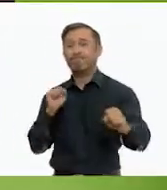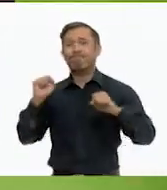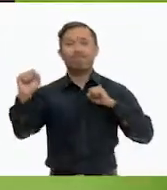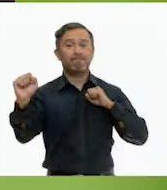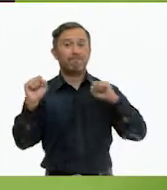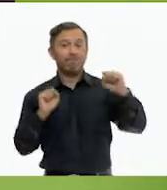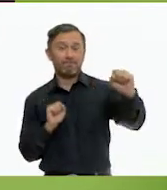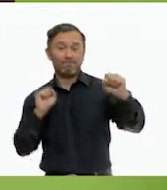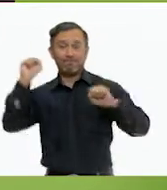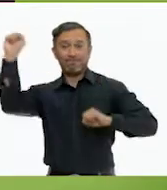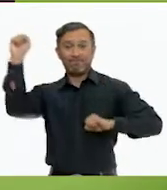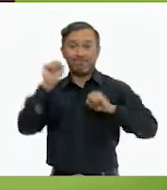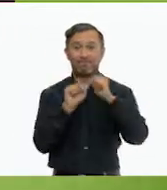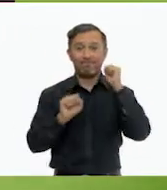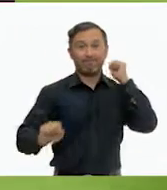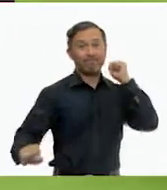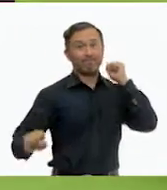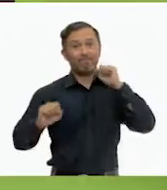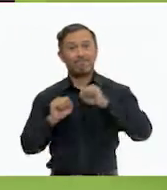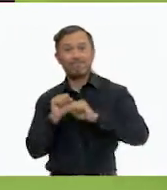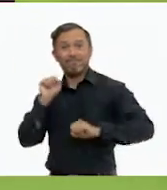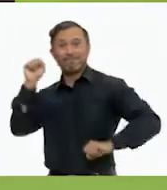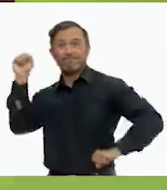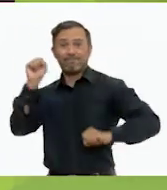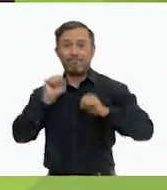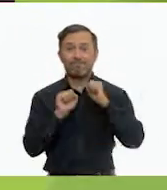Y estirarse.